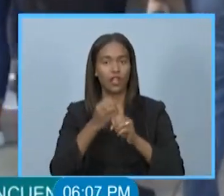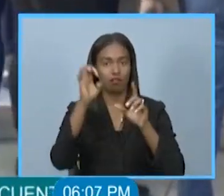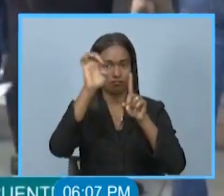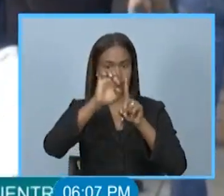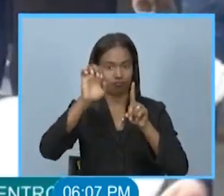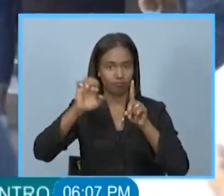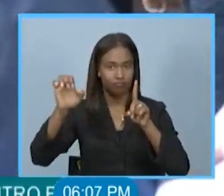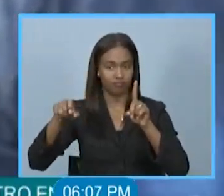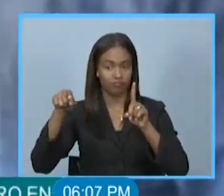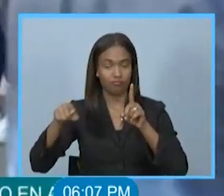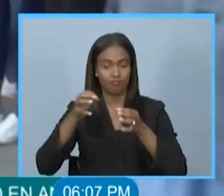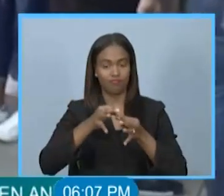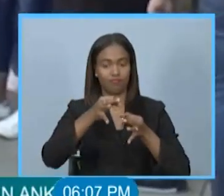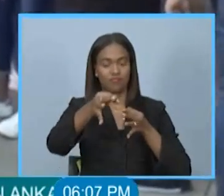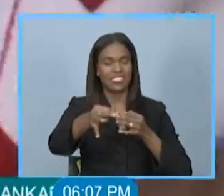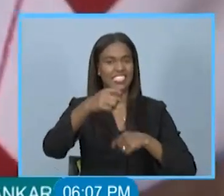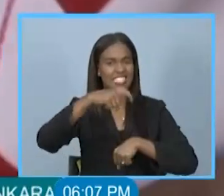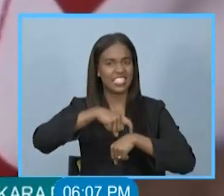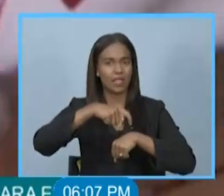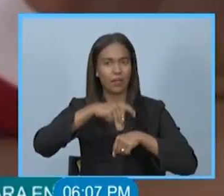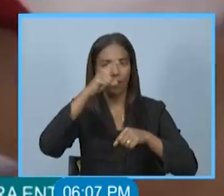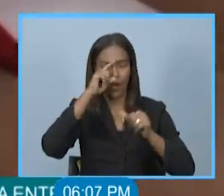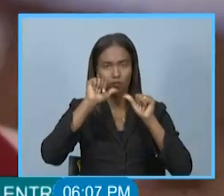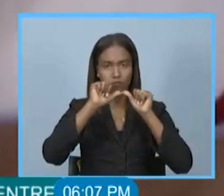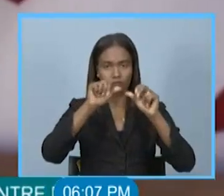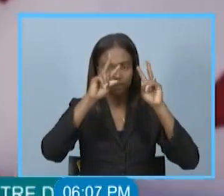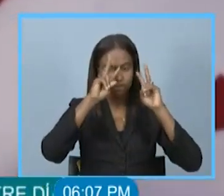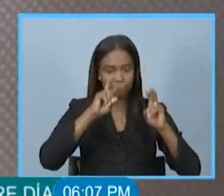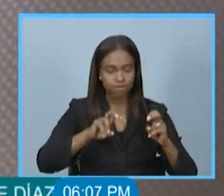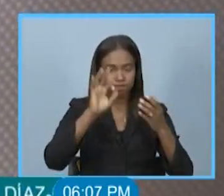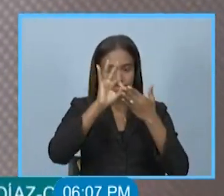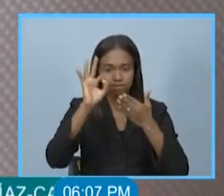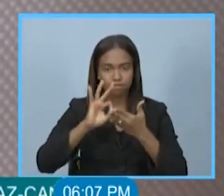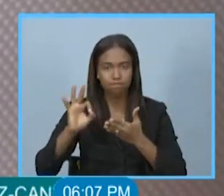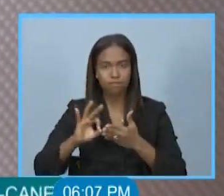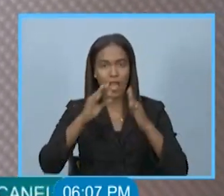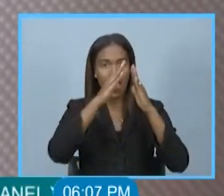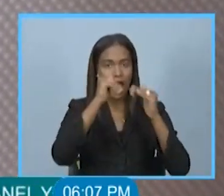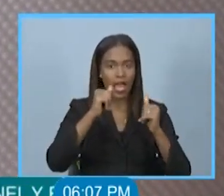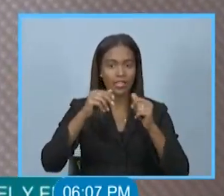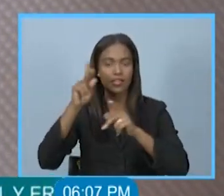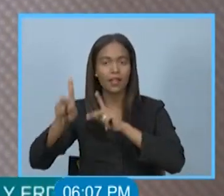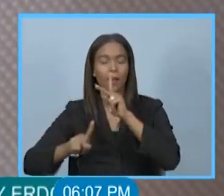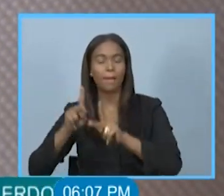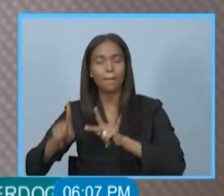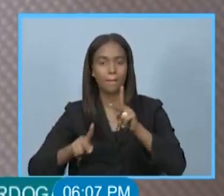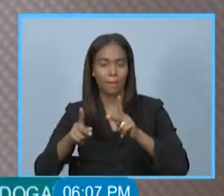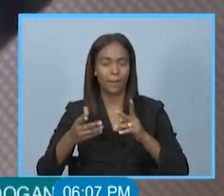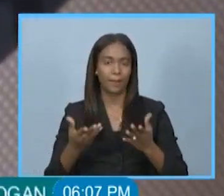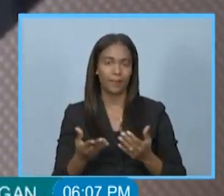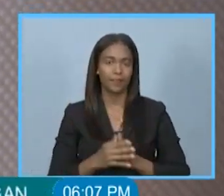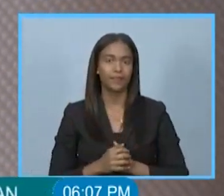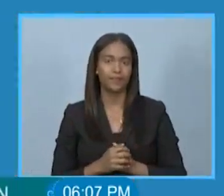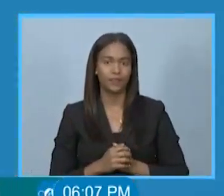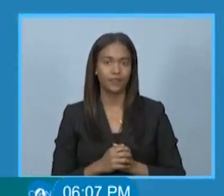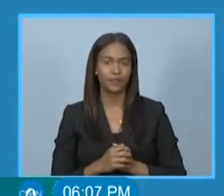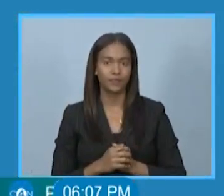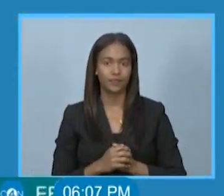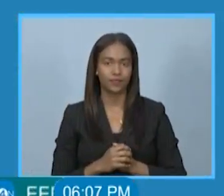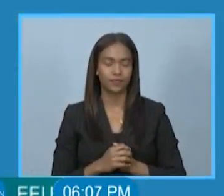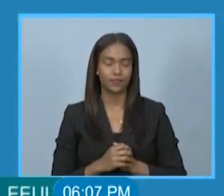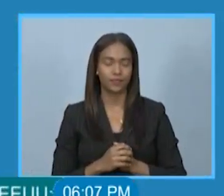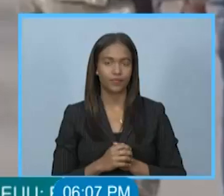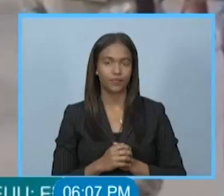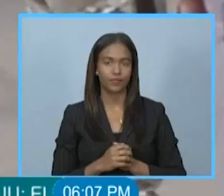estadísticas extenderá el período de levantamiento de información del décimo censo Nacional de población y vivienda